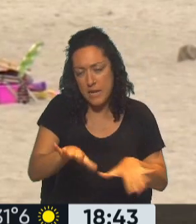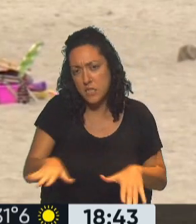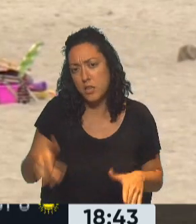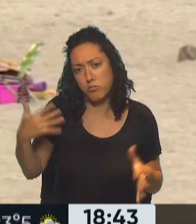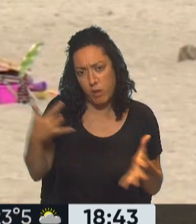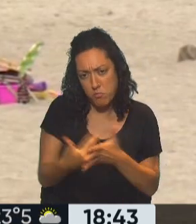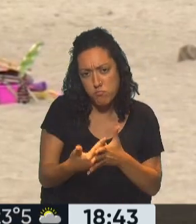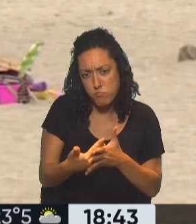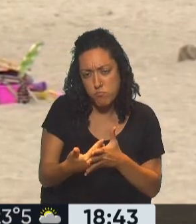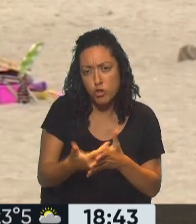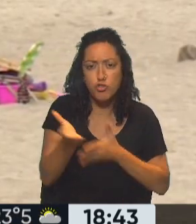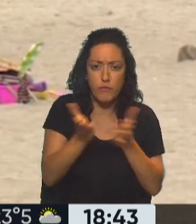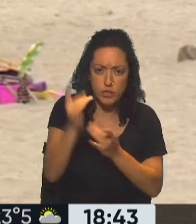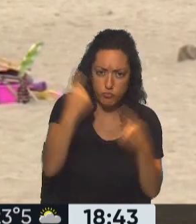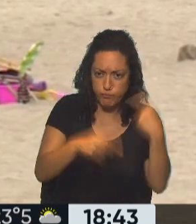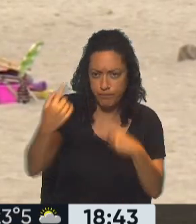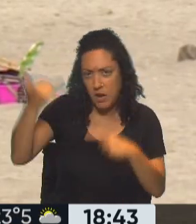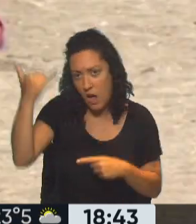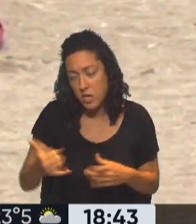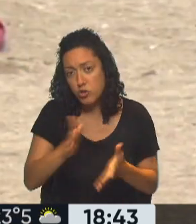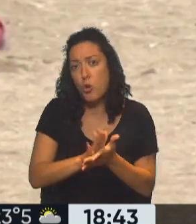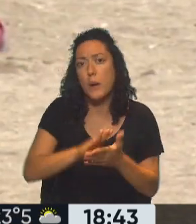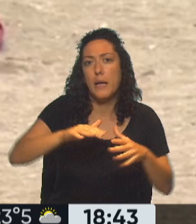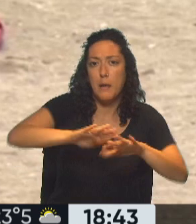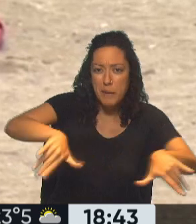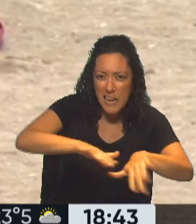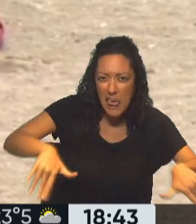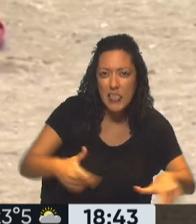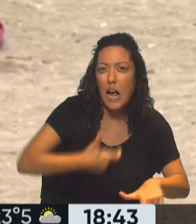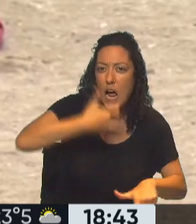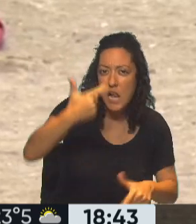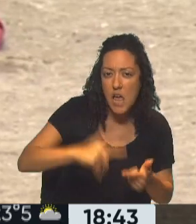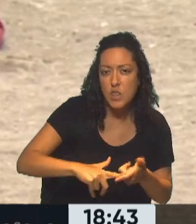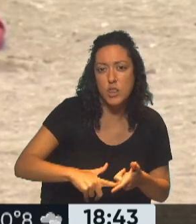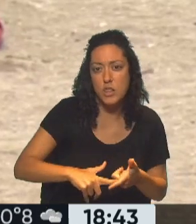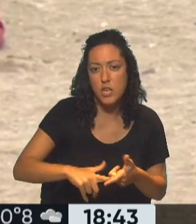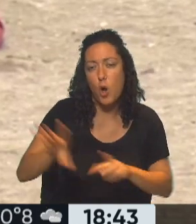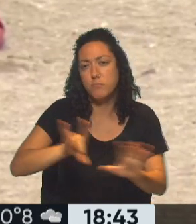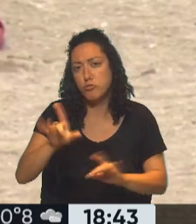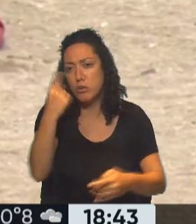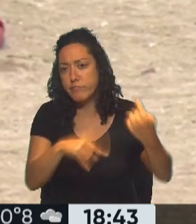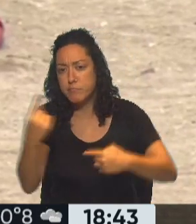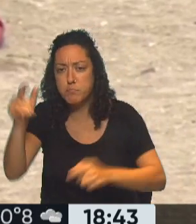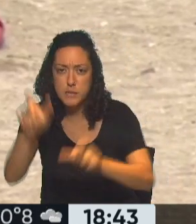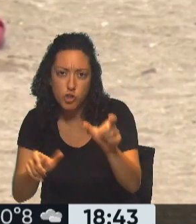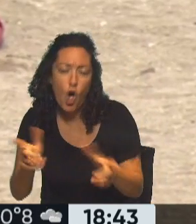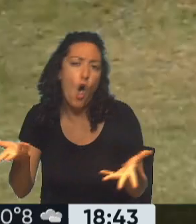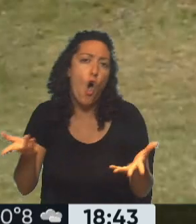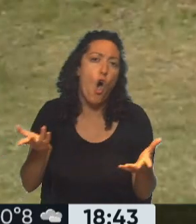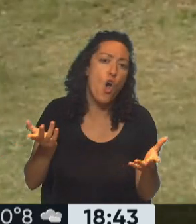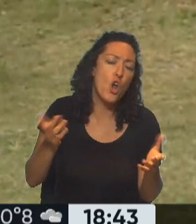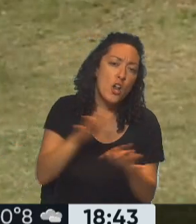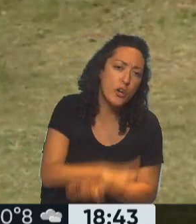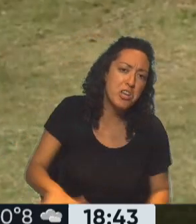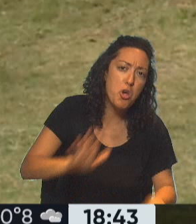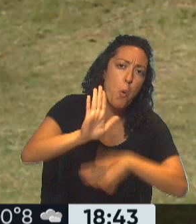tenemos variedad de servicios en cuanto a piscina climatizada, hay distintas opciones para la gente. Fue recreo